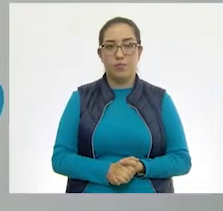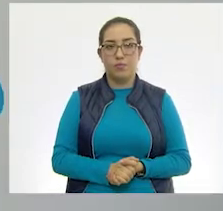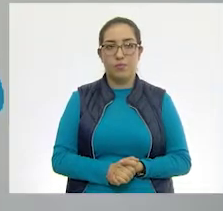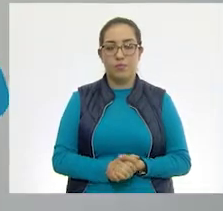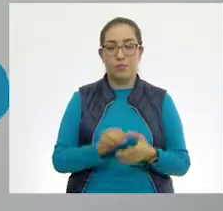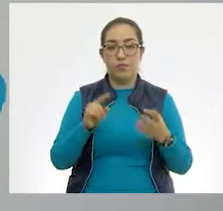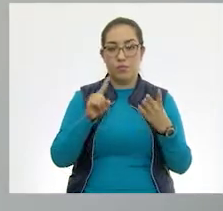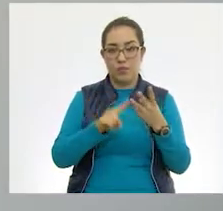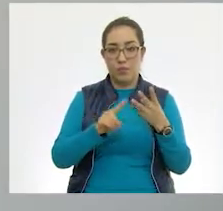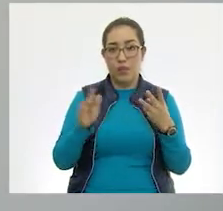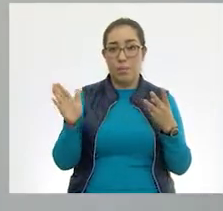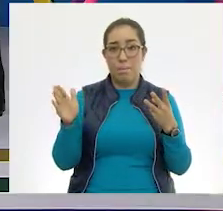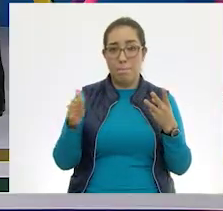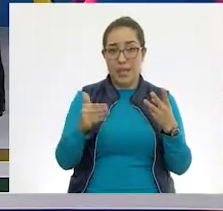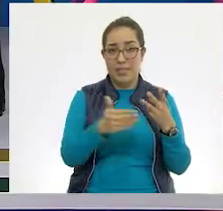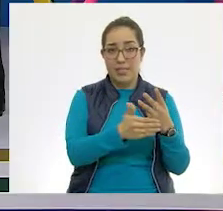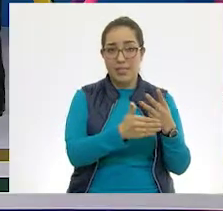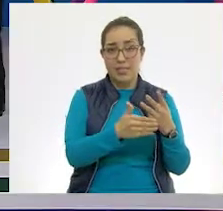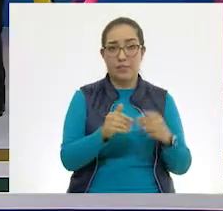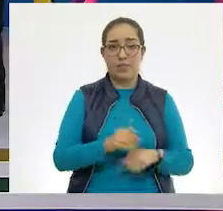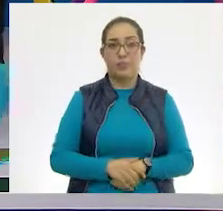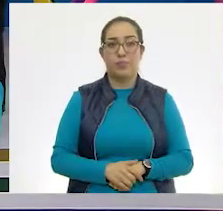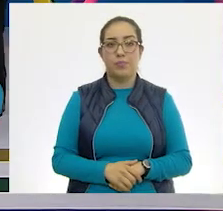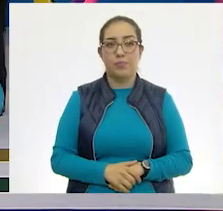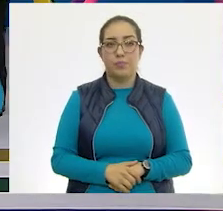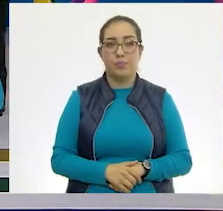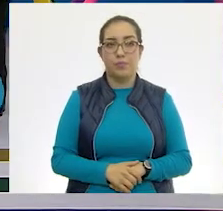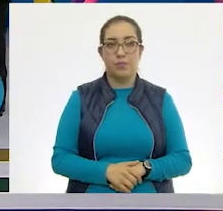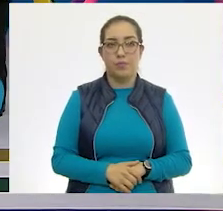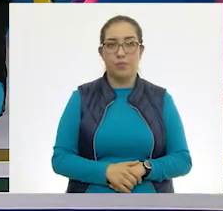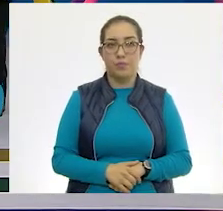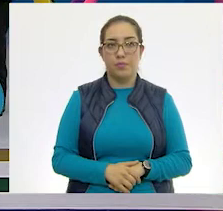En peces. Peces.